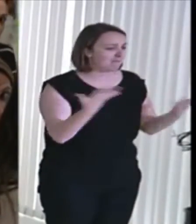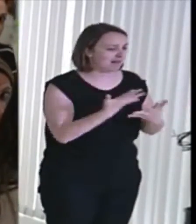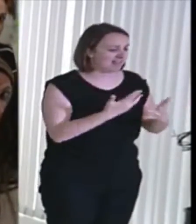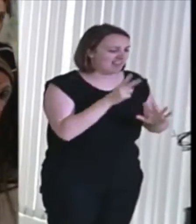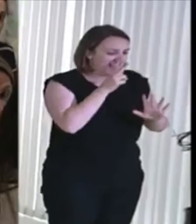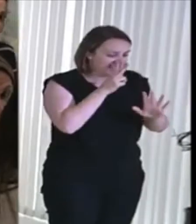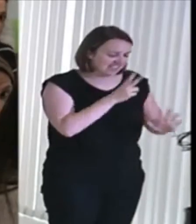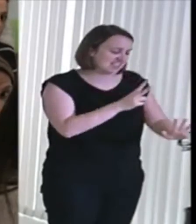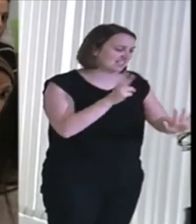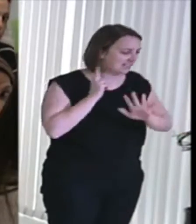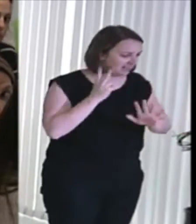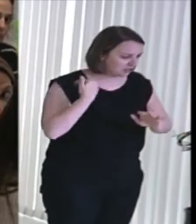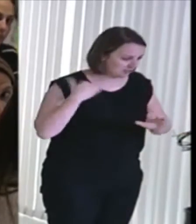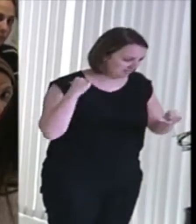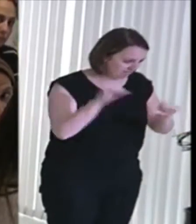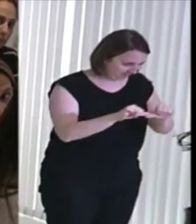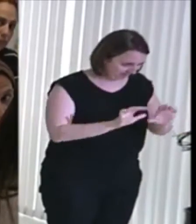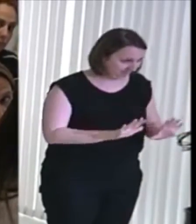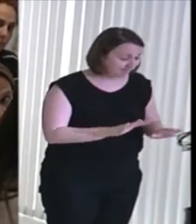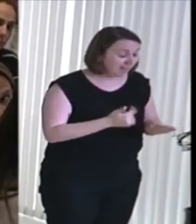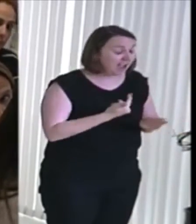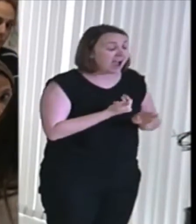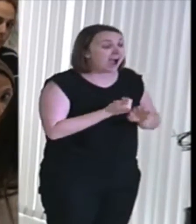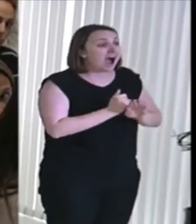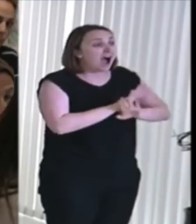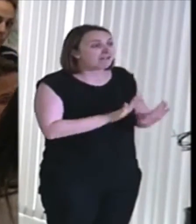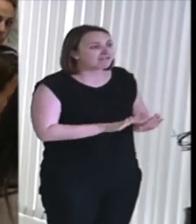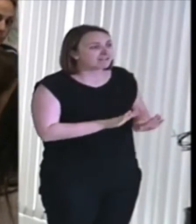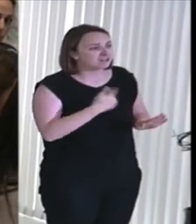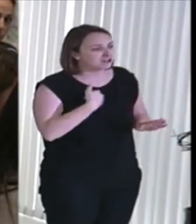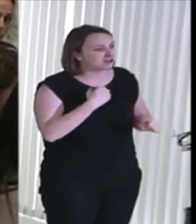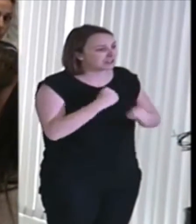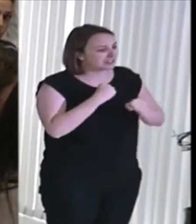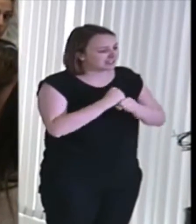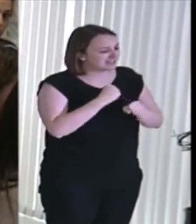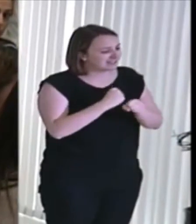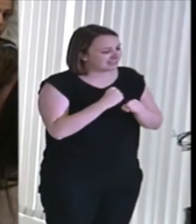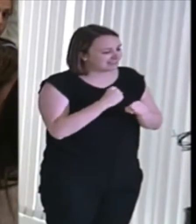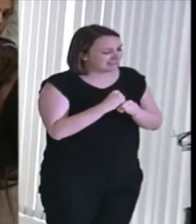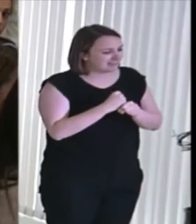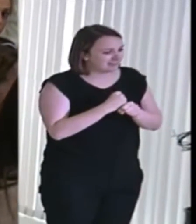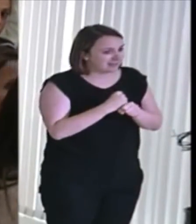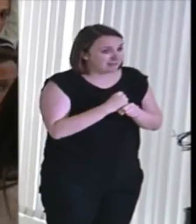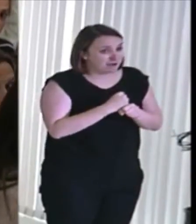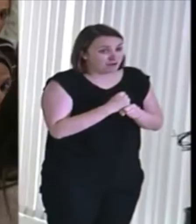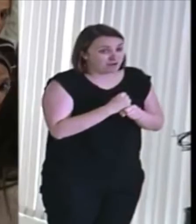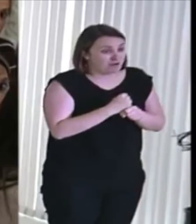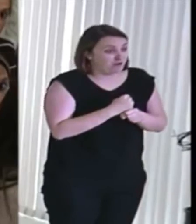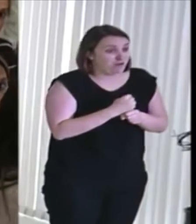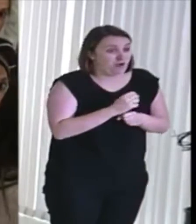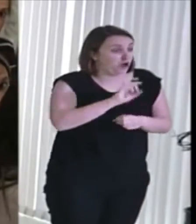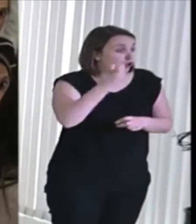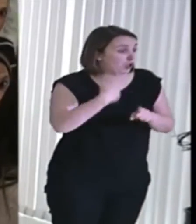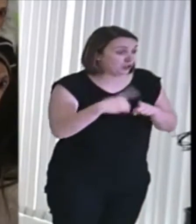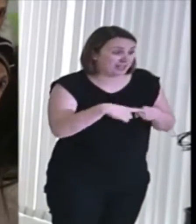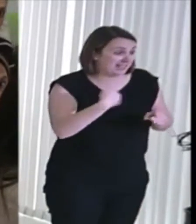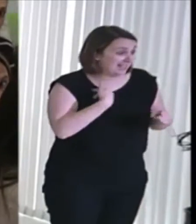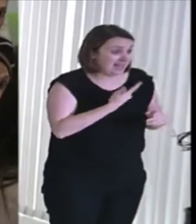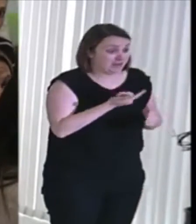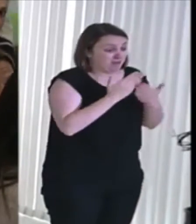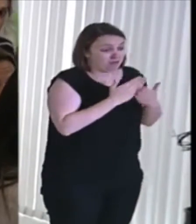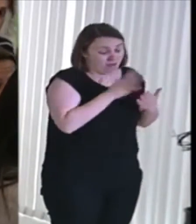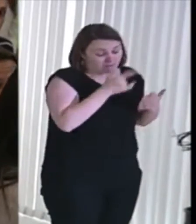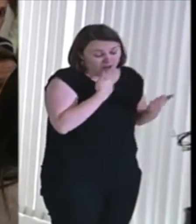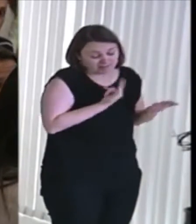7 años, ¿no? Al final te acabas dedicando muchas veces a lo que no has estudiado, ¿no? Porque no te queda